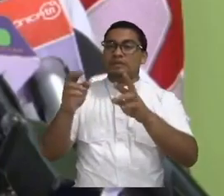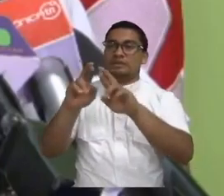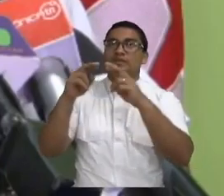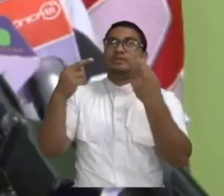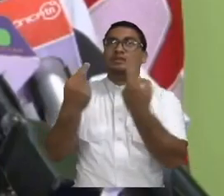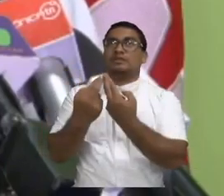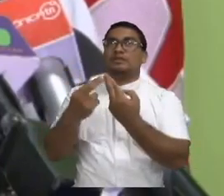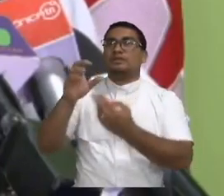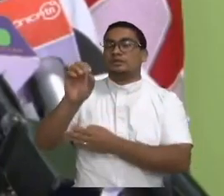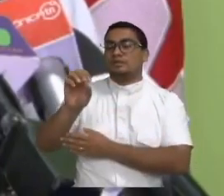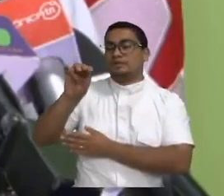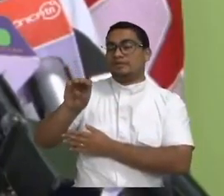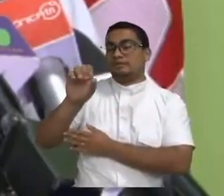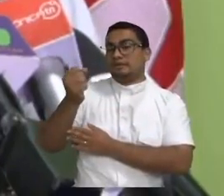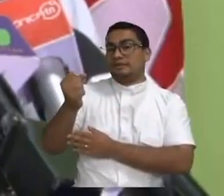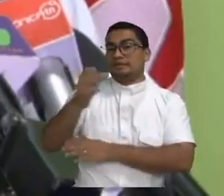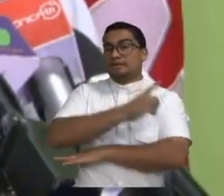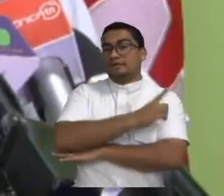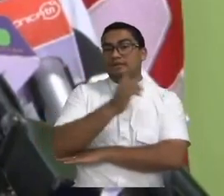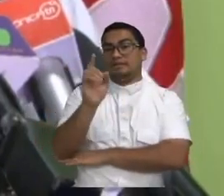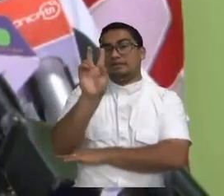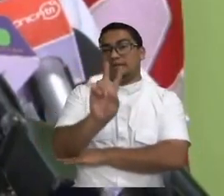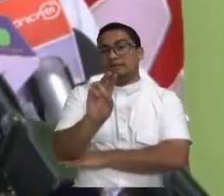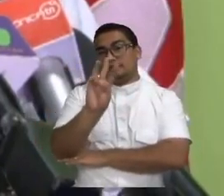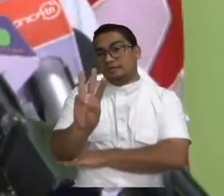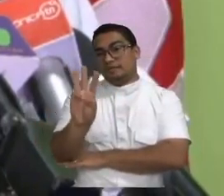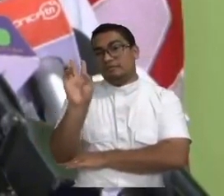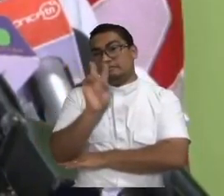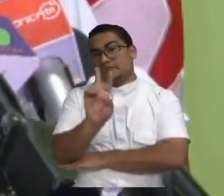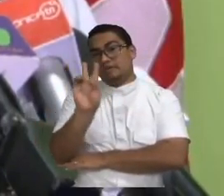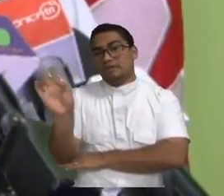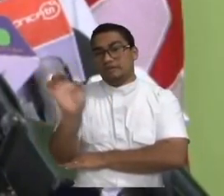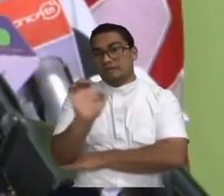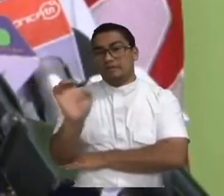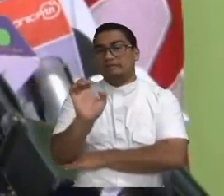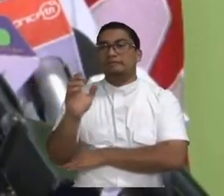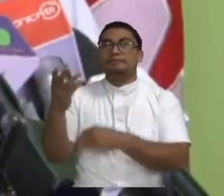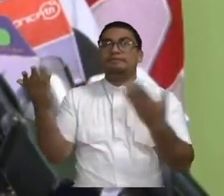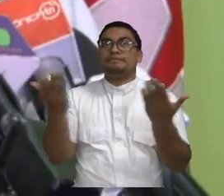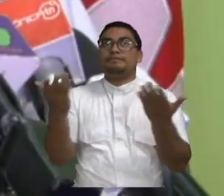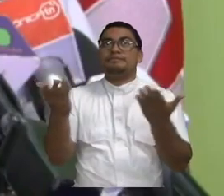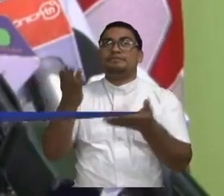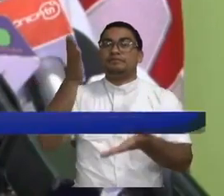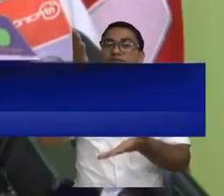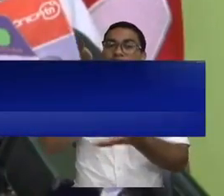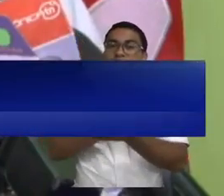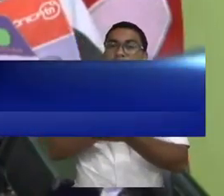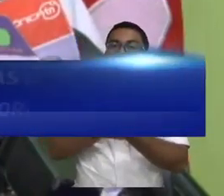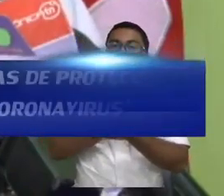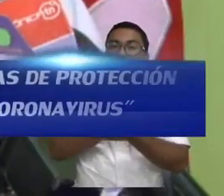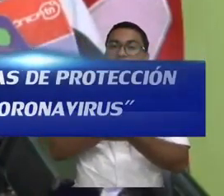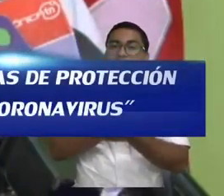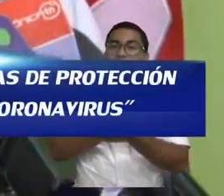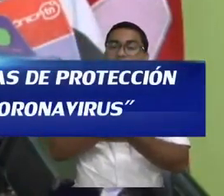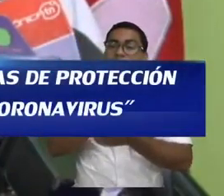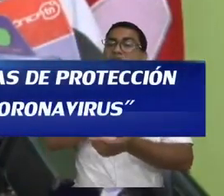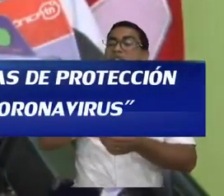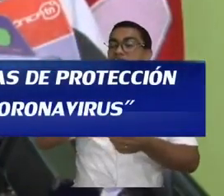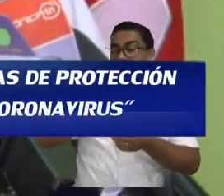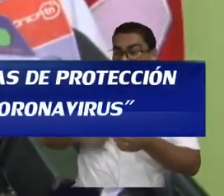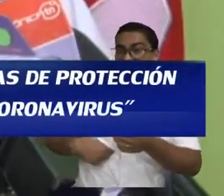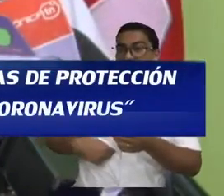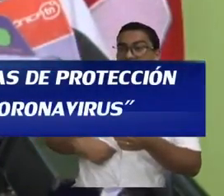la OMS el día 23 y 22 de enero, donde se establece el brote en China,